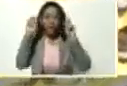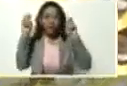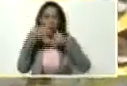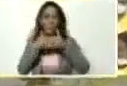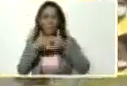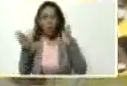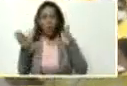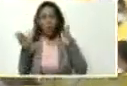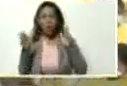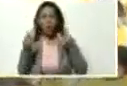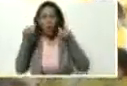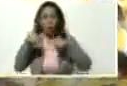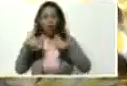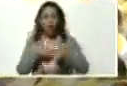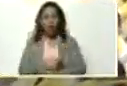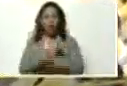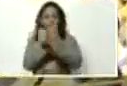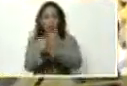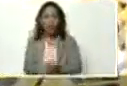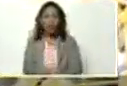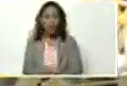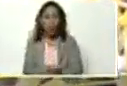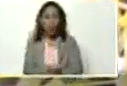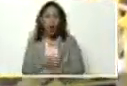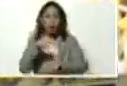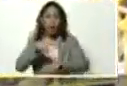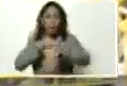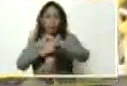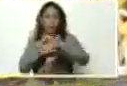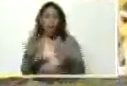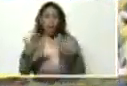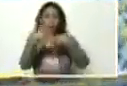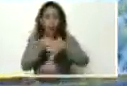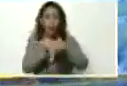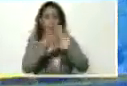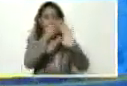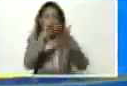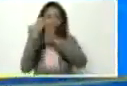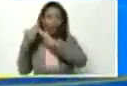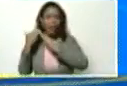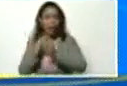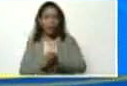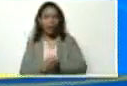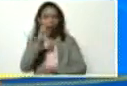están graduando en Medicina Integral Comunitaria